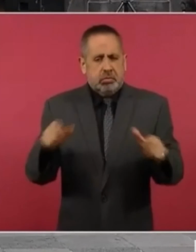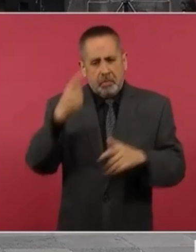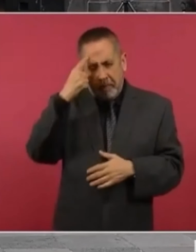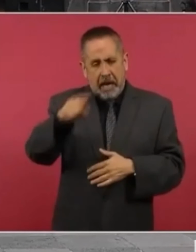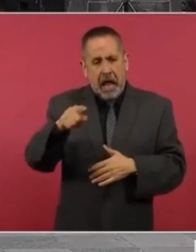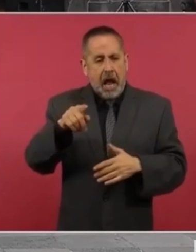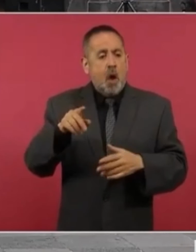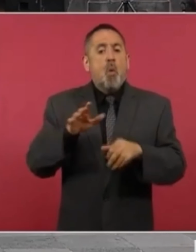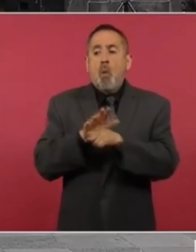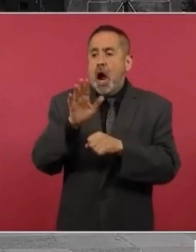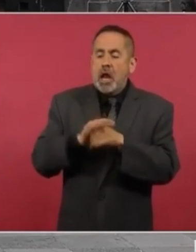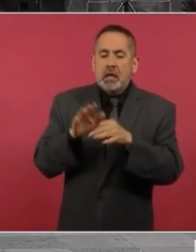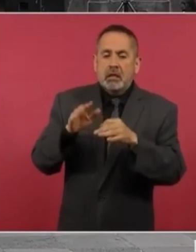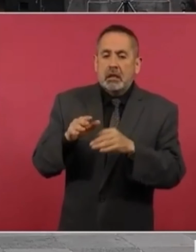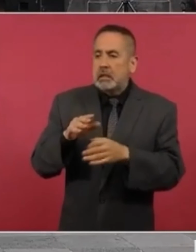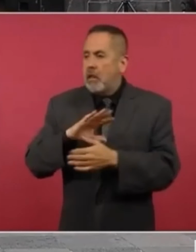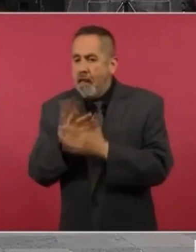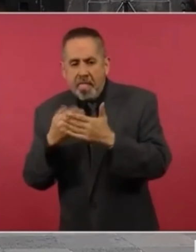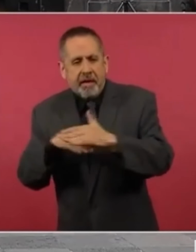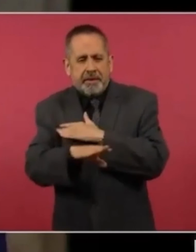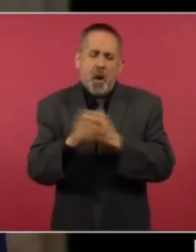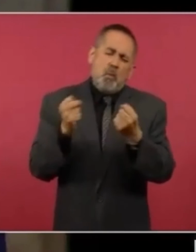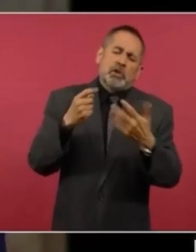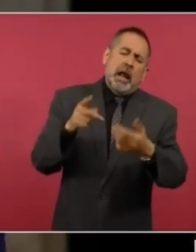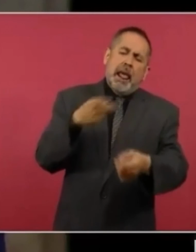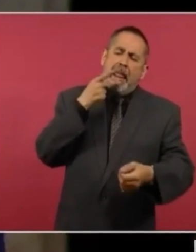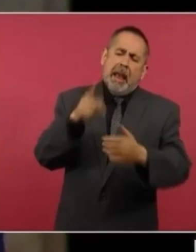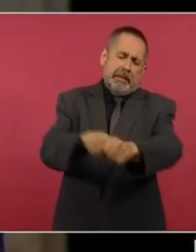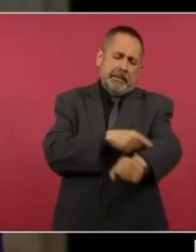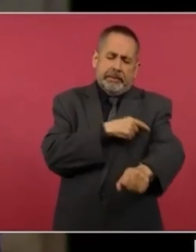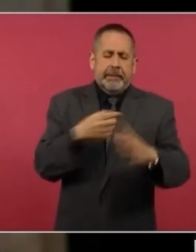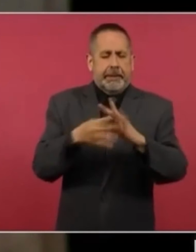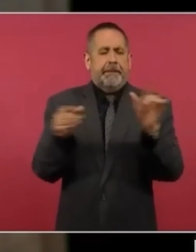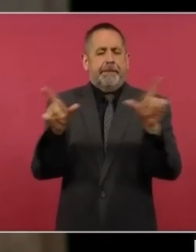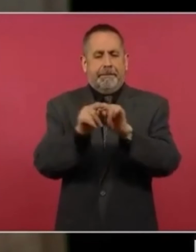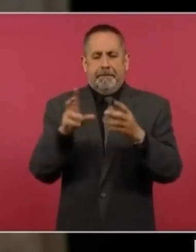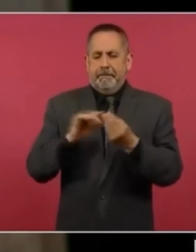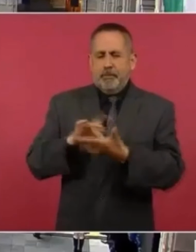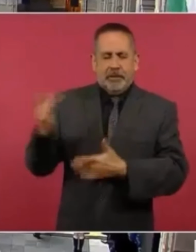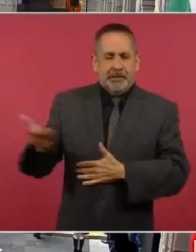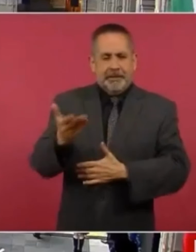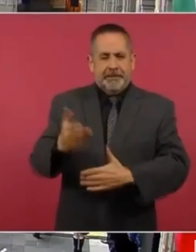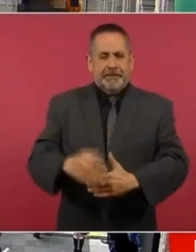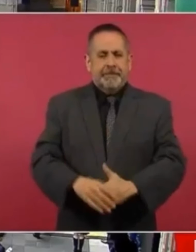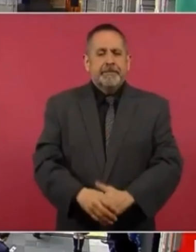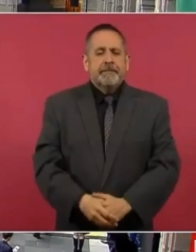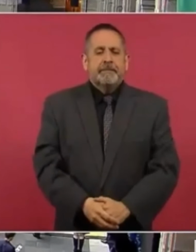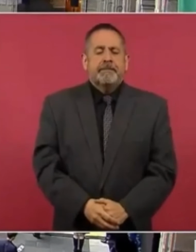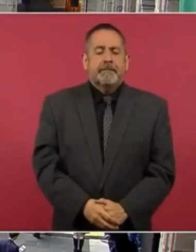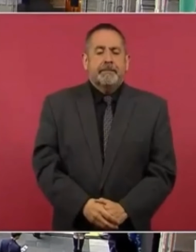entra legalmente e ilegalmente. Tengo mucho más que decir, pero creo que ya dije mucho. Muchas gracias.